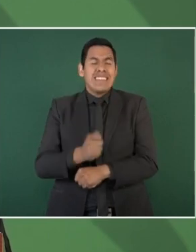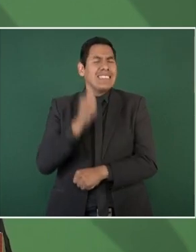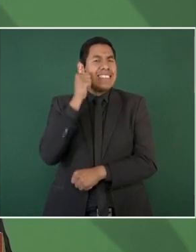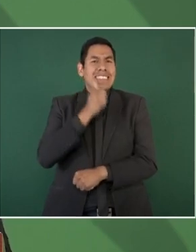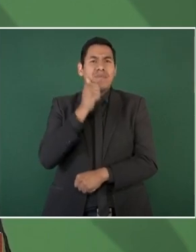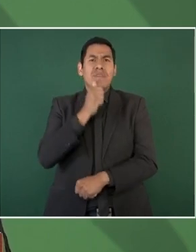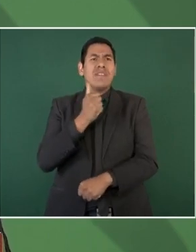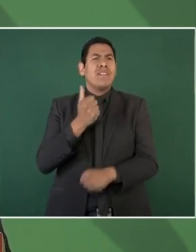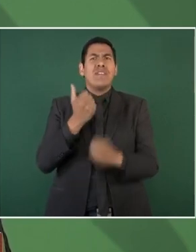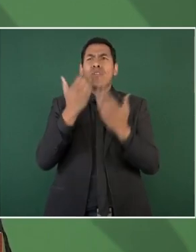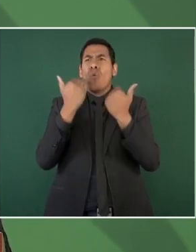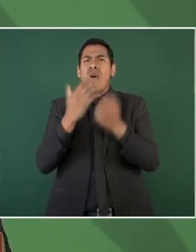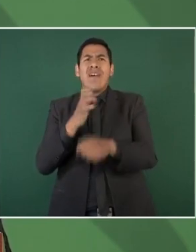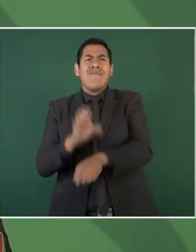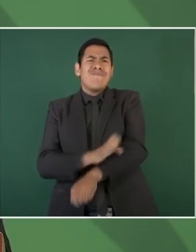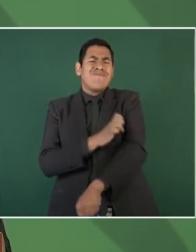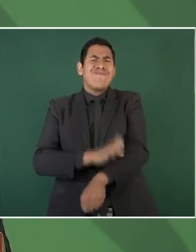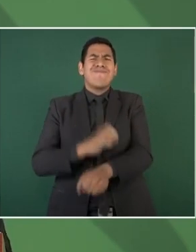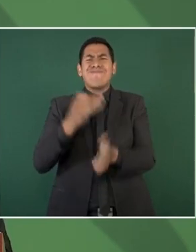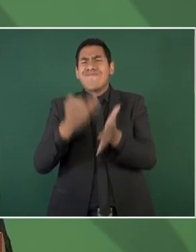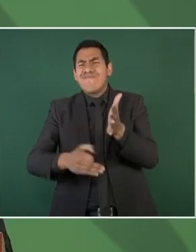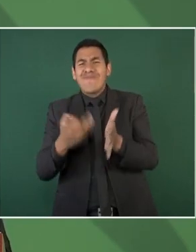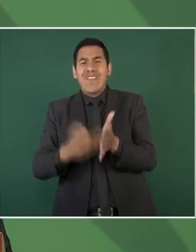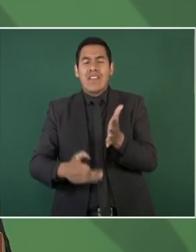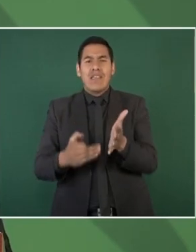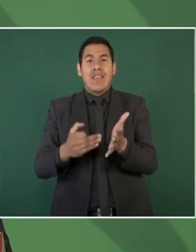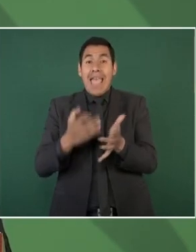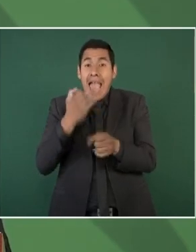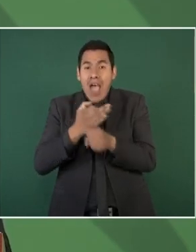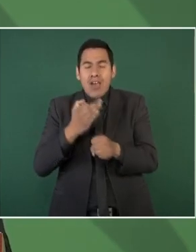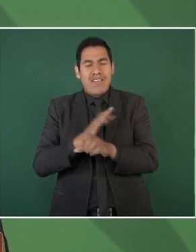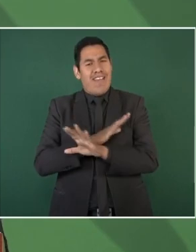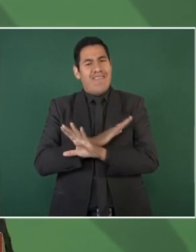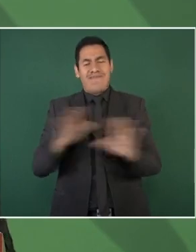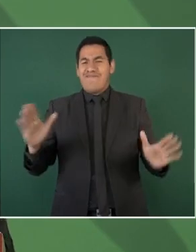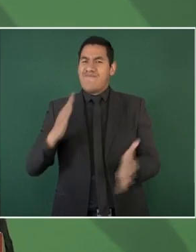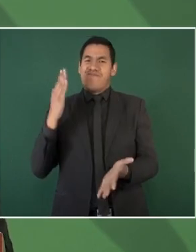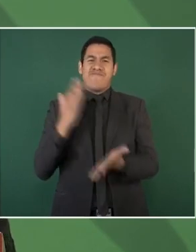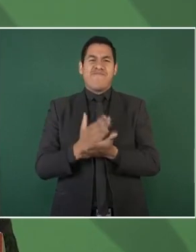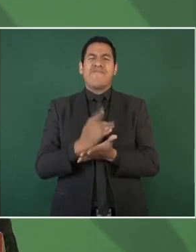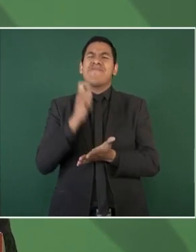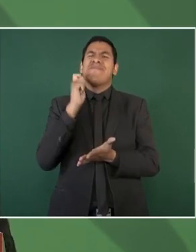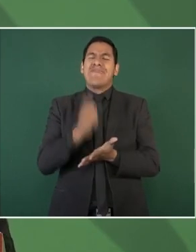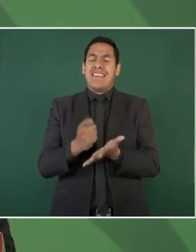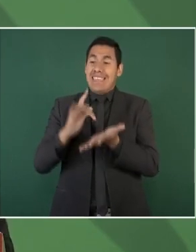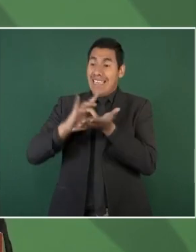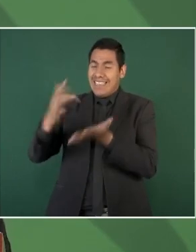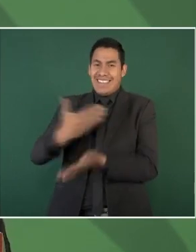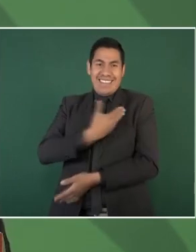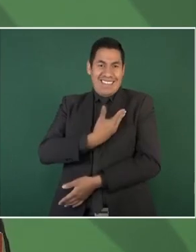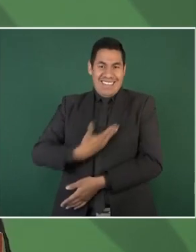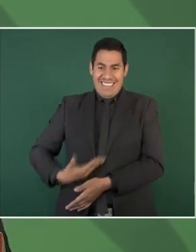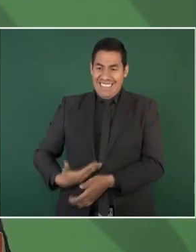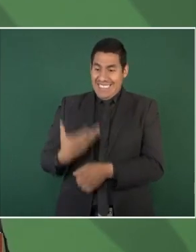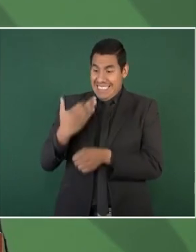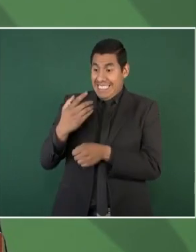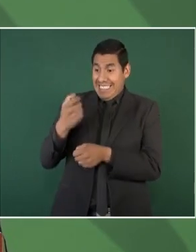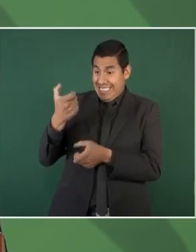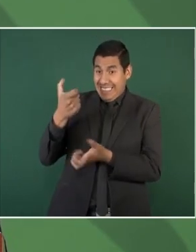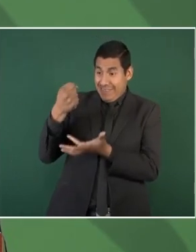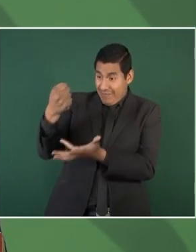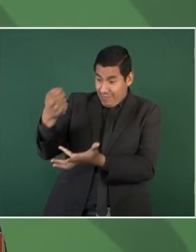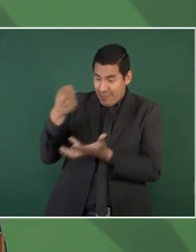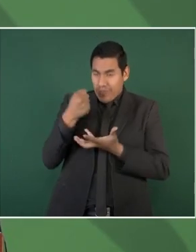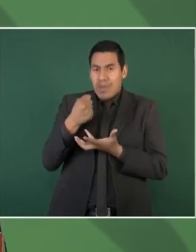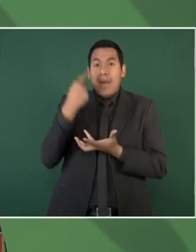Hoy eso quedó en el pasado, porque gracias a su apoyo, presidente, hoy Baja California contará con la